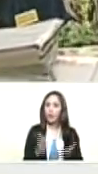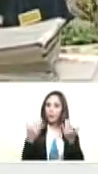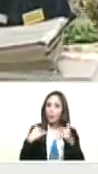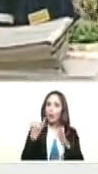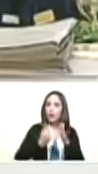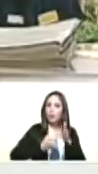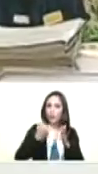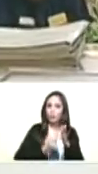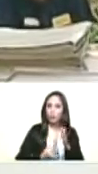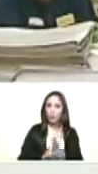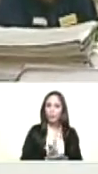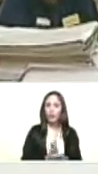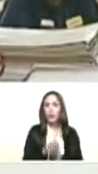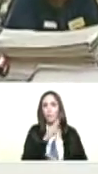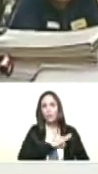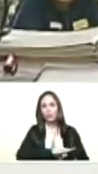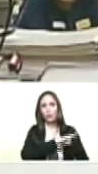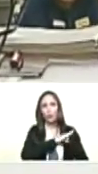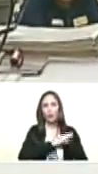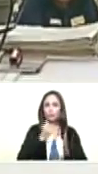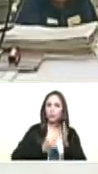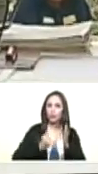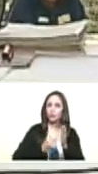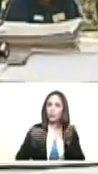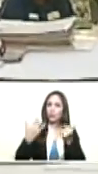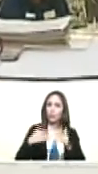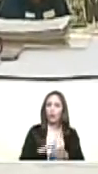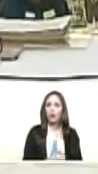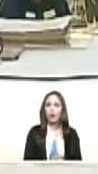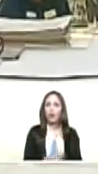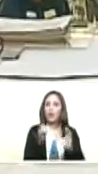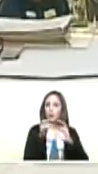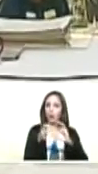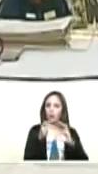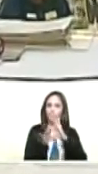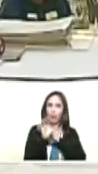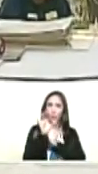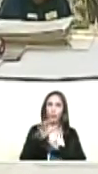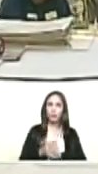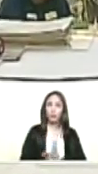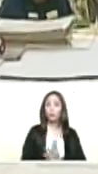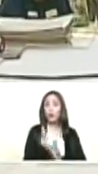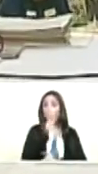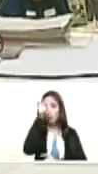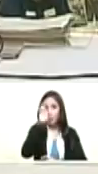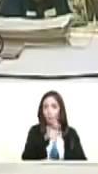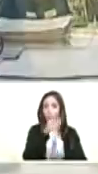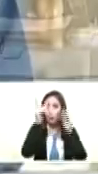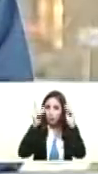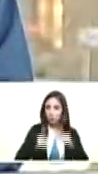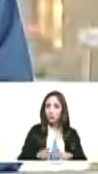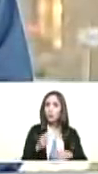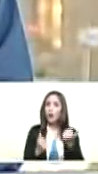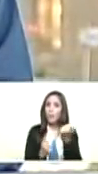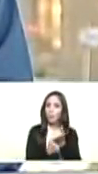nuevo sistema de misiones y grandes misiones a través del carnet de la patria, y el pueblo de Venezuela me respaldó